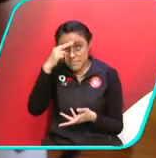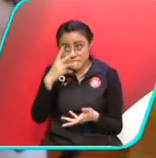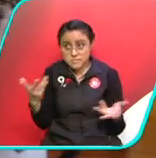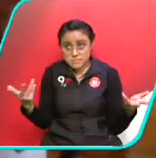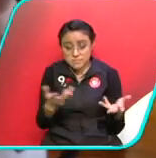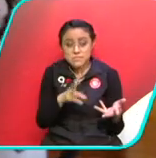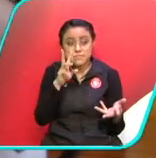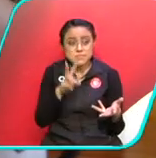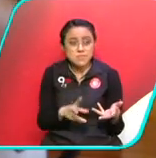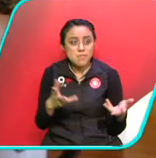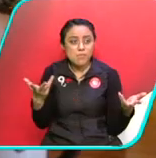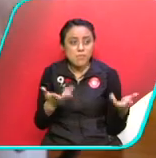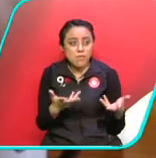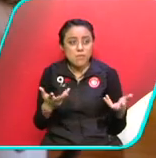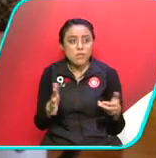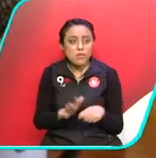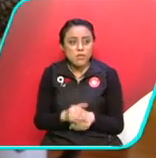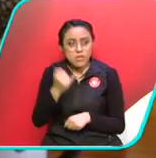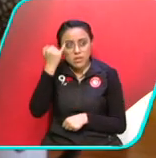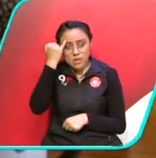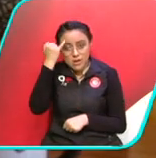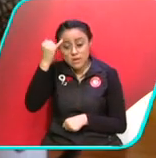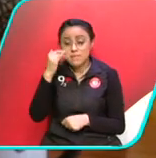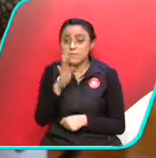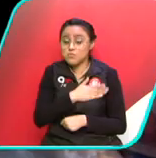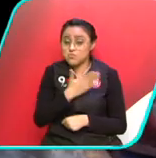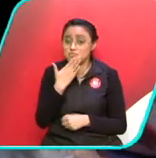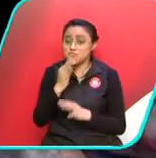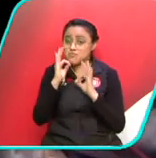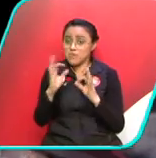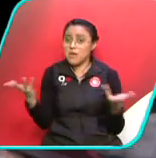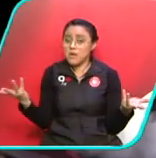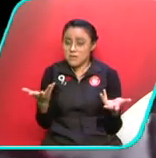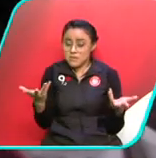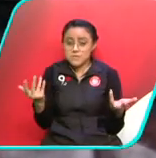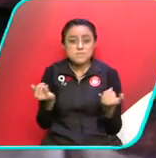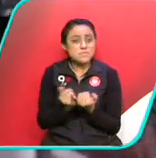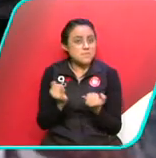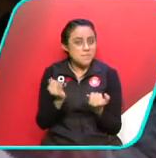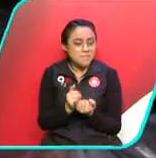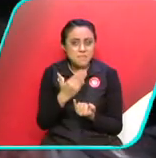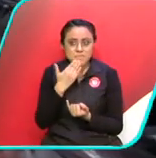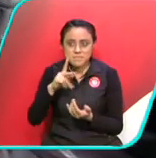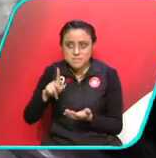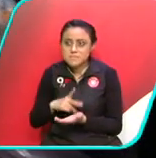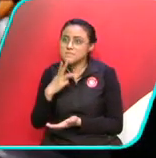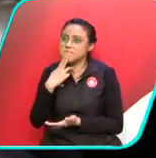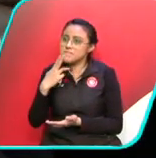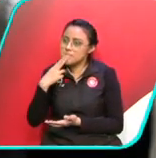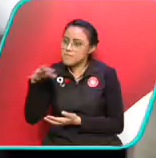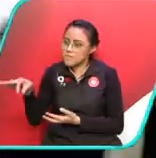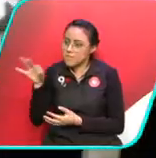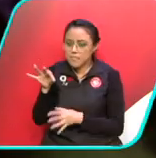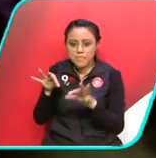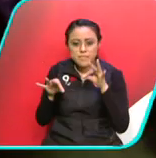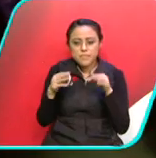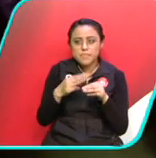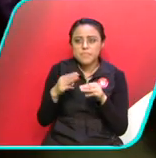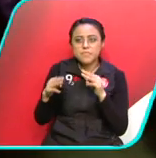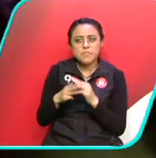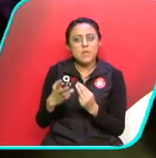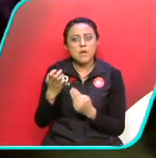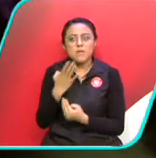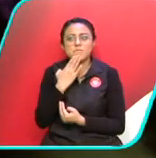sí, nada más por eso, es creativo y de muy buena calidad, pero además, si recicla o reutiliza materiales,